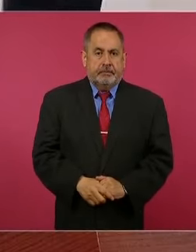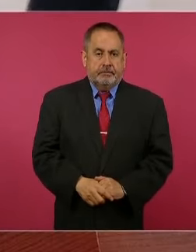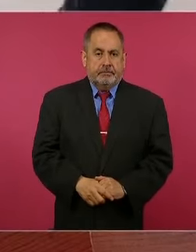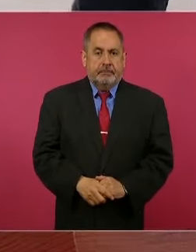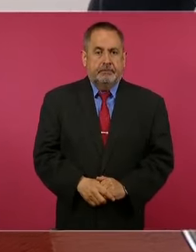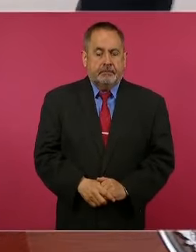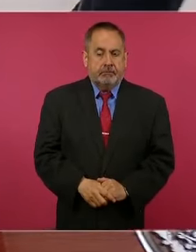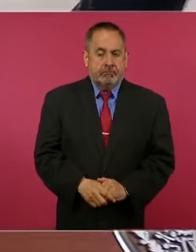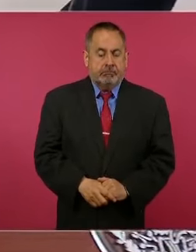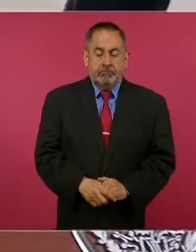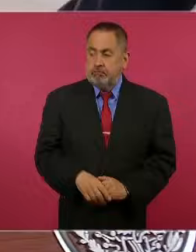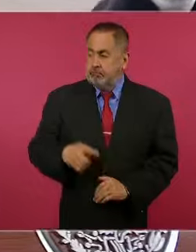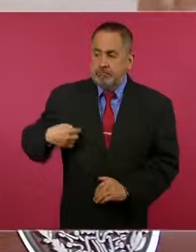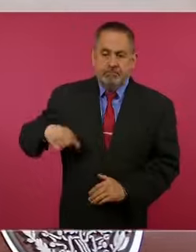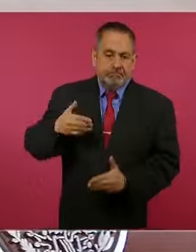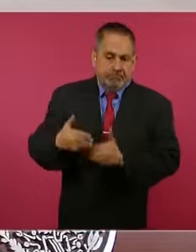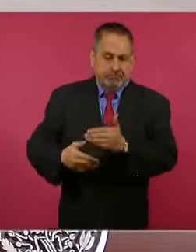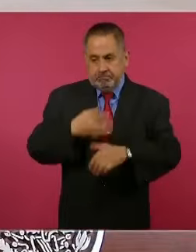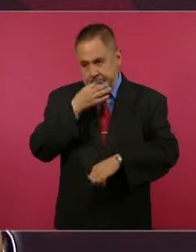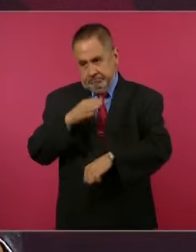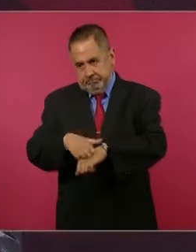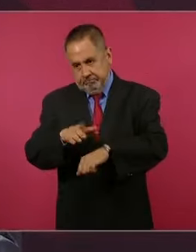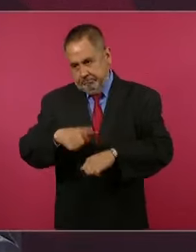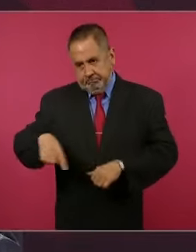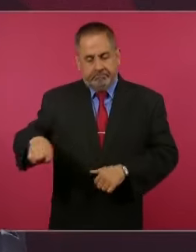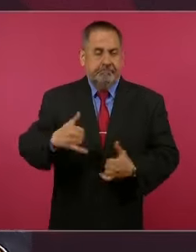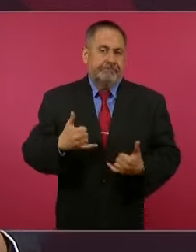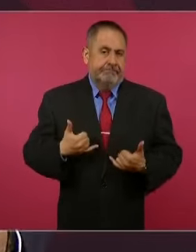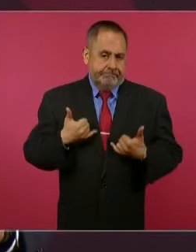para avanzar eso también para los